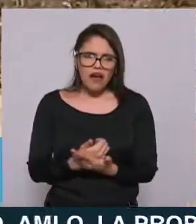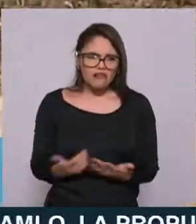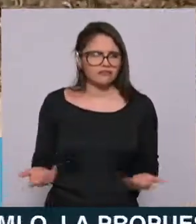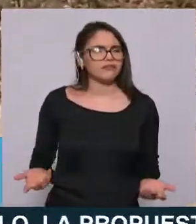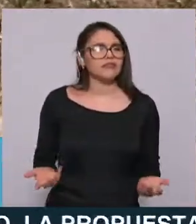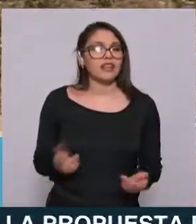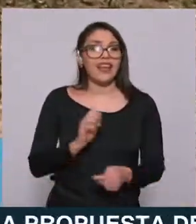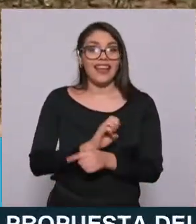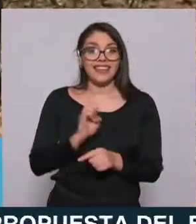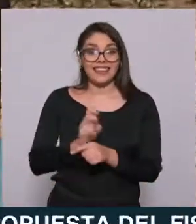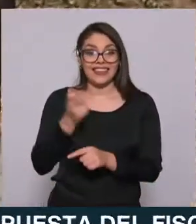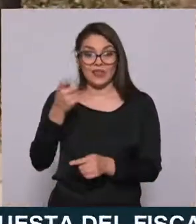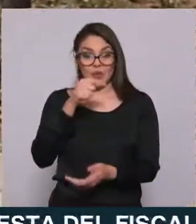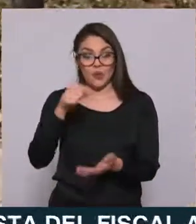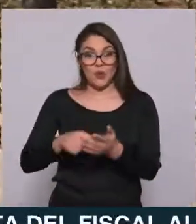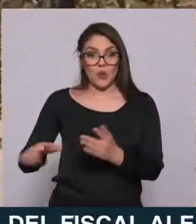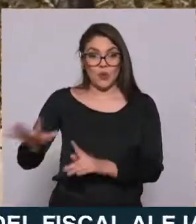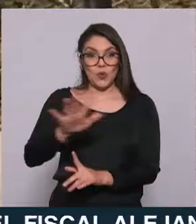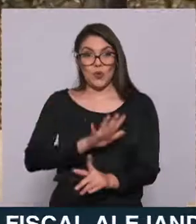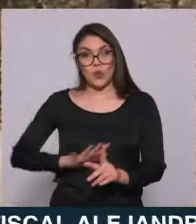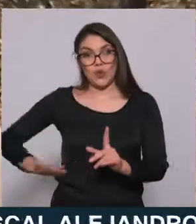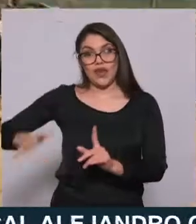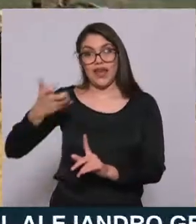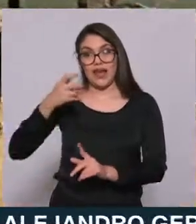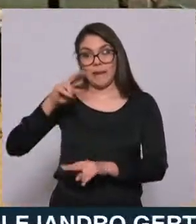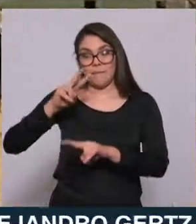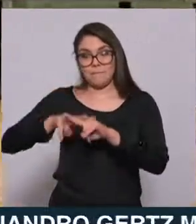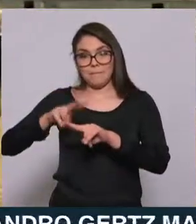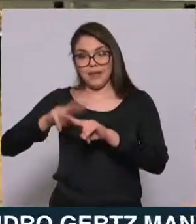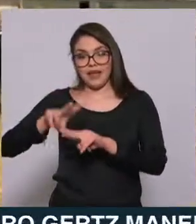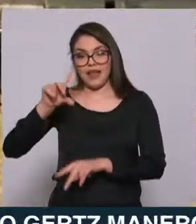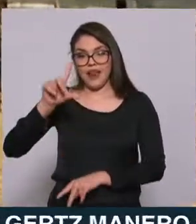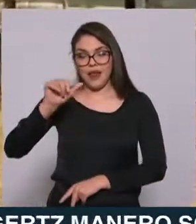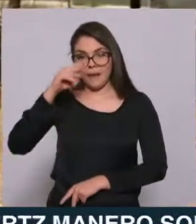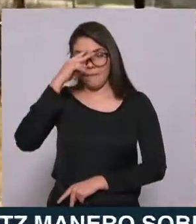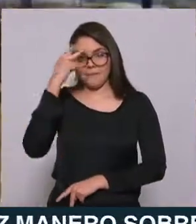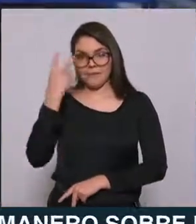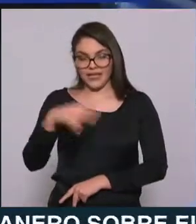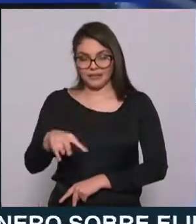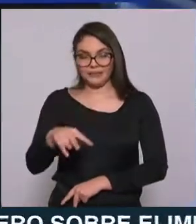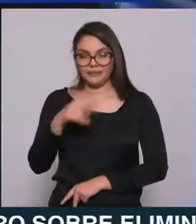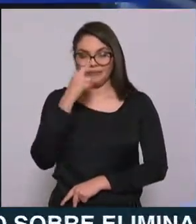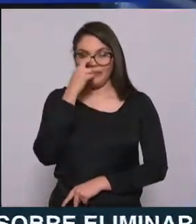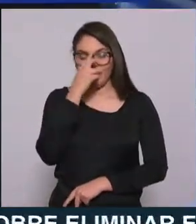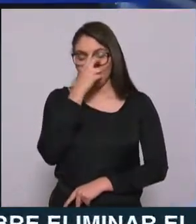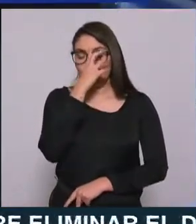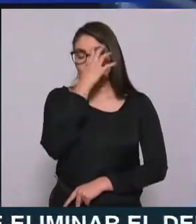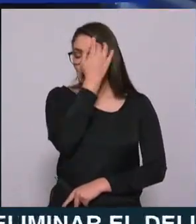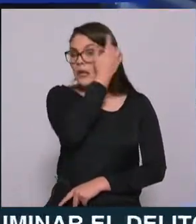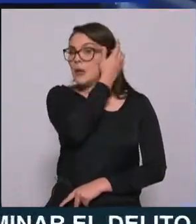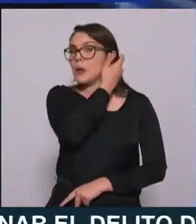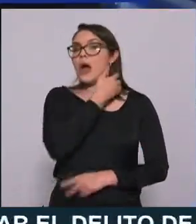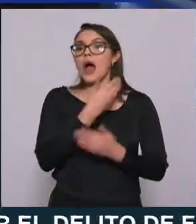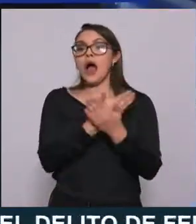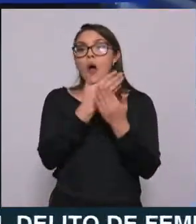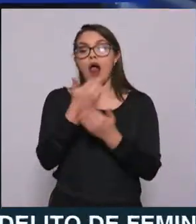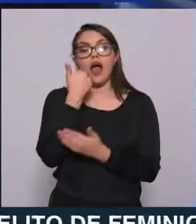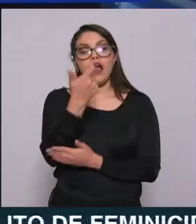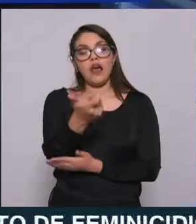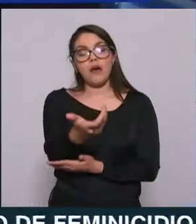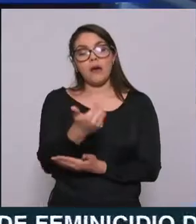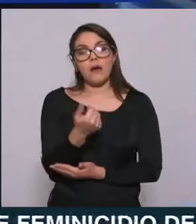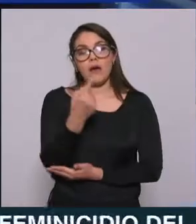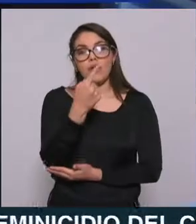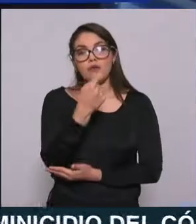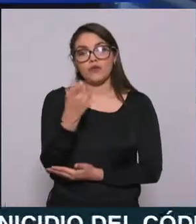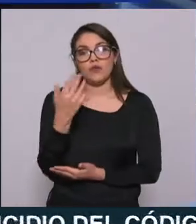este predio, en este predio se hizo un parque, el Parque La Mexicana. Hoy están cobrando 2.145 millones de pesos por